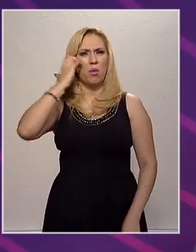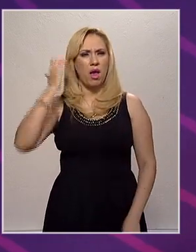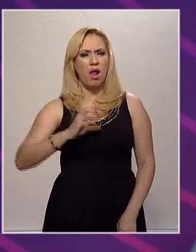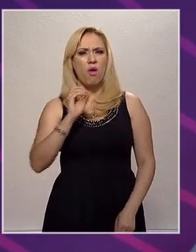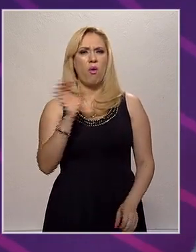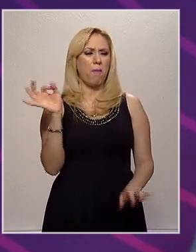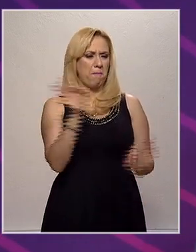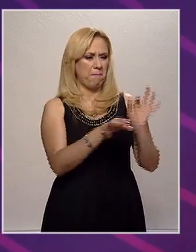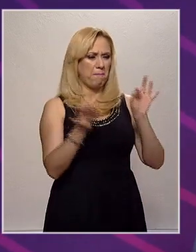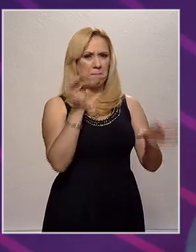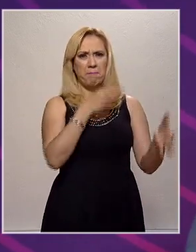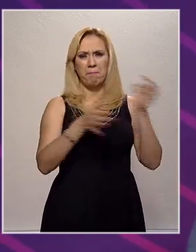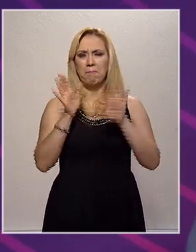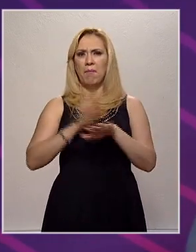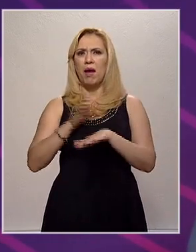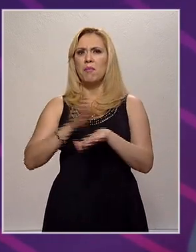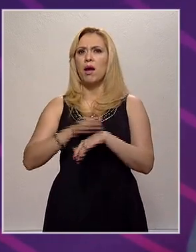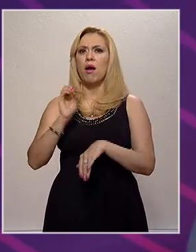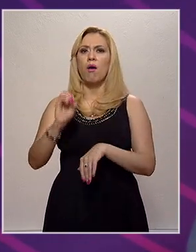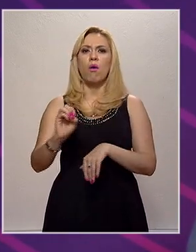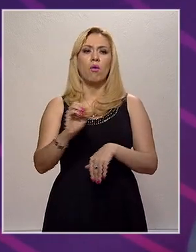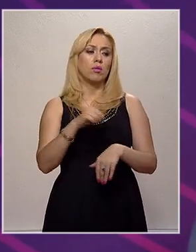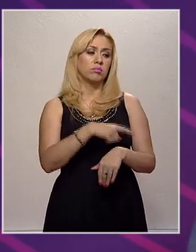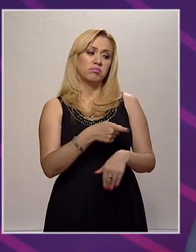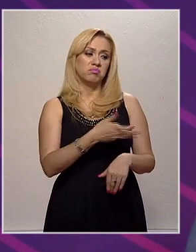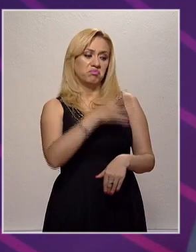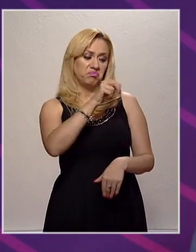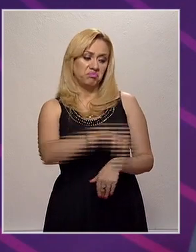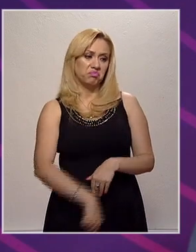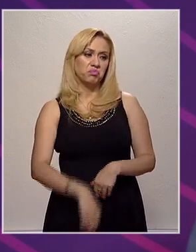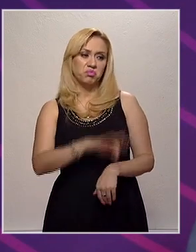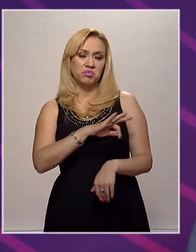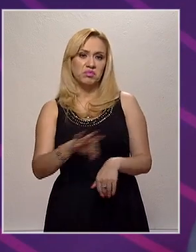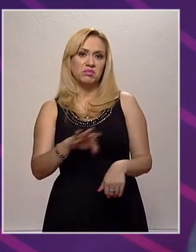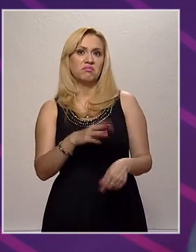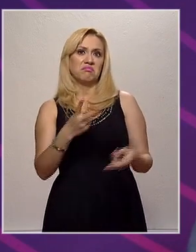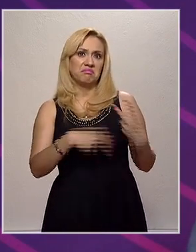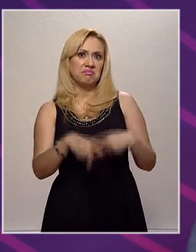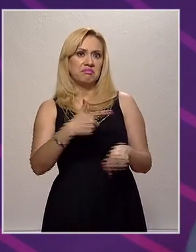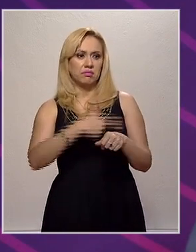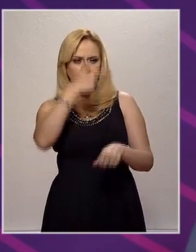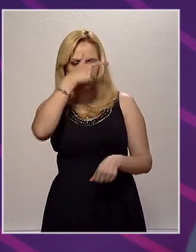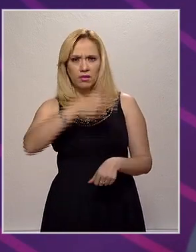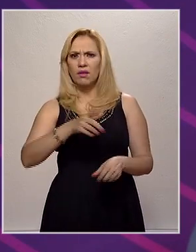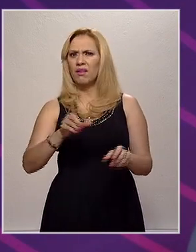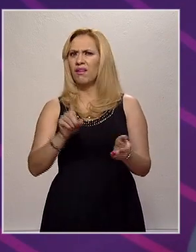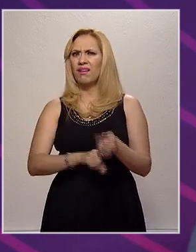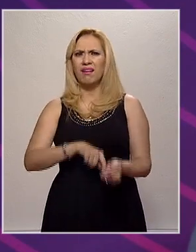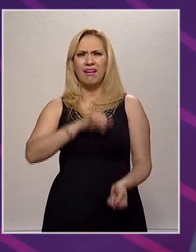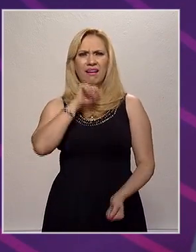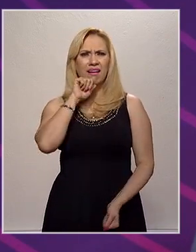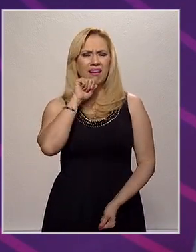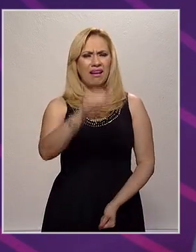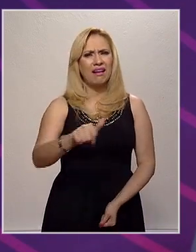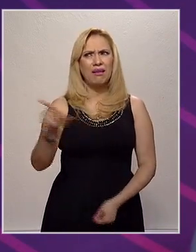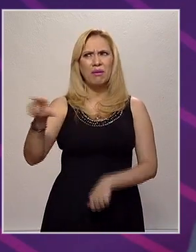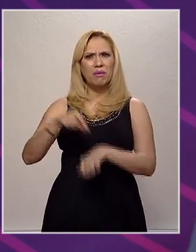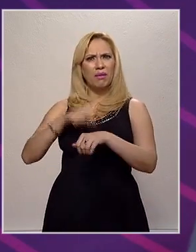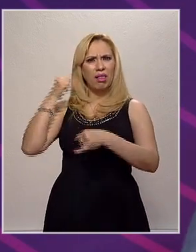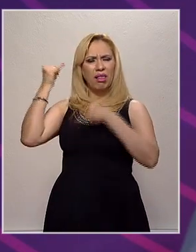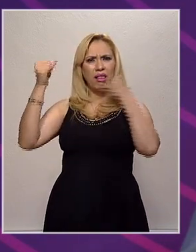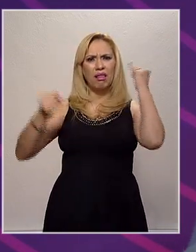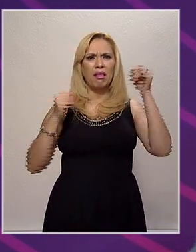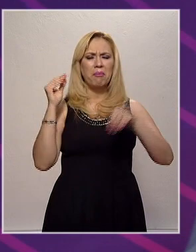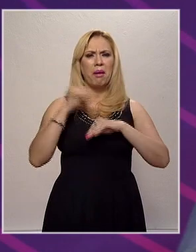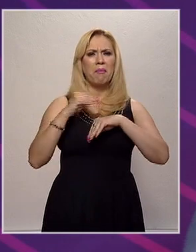medicación y o patologización de los procesos naturales. 4, derecho de las mujeres a tomar decisiones libres y plenamente informadas